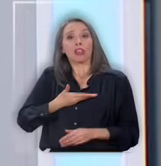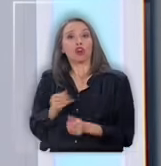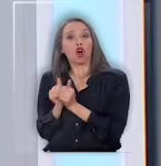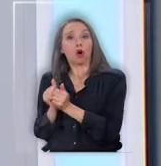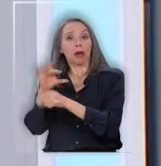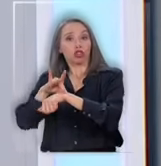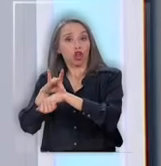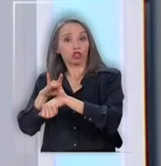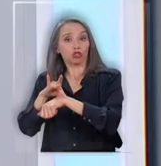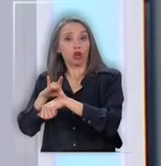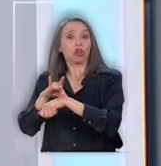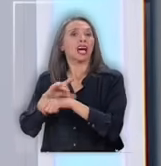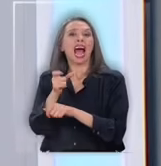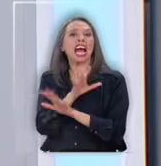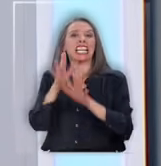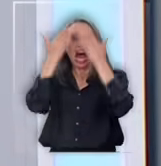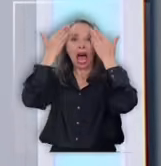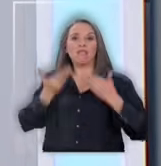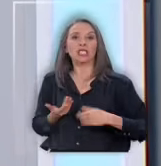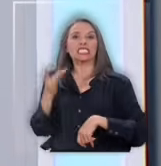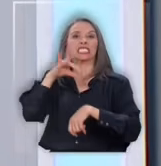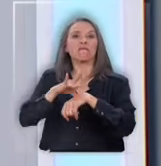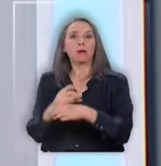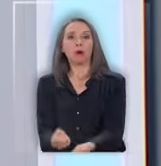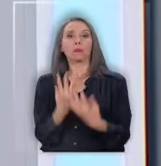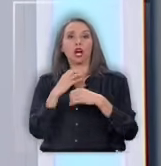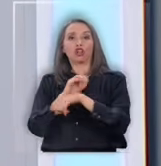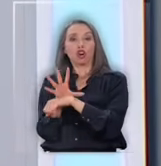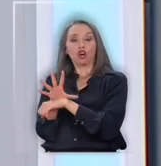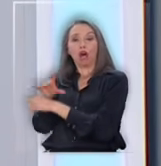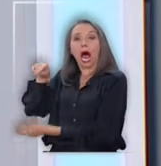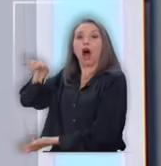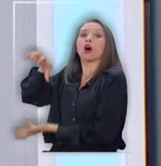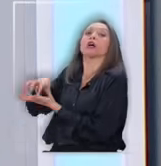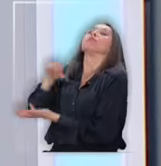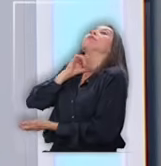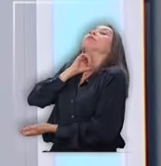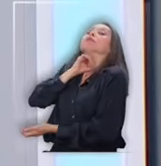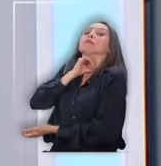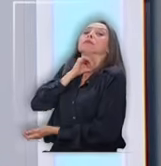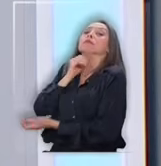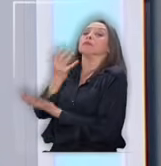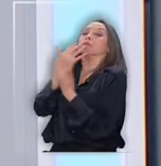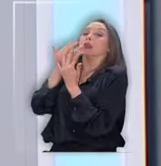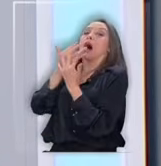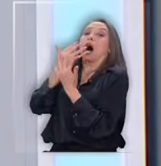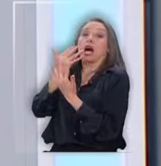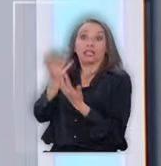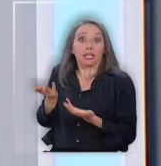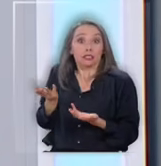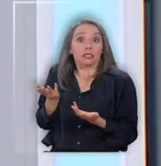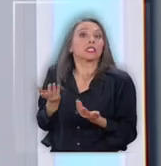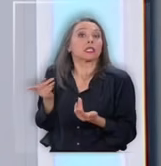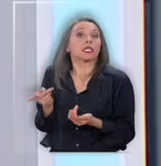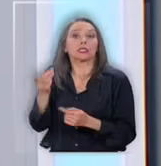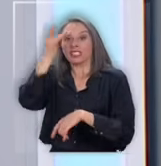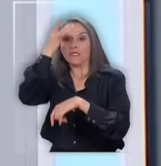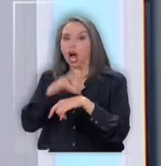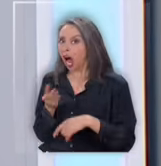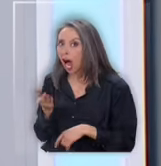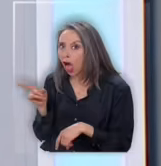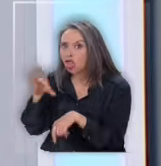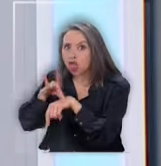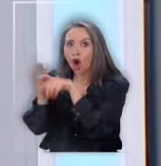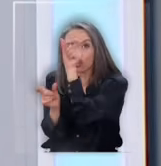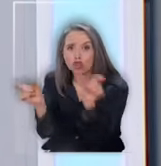conectados ventilador mecánico en estado crítico esa es una realidad médicos médicos médicos que están situados están conectados ventilador mecánico entonces